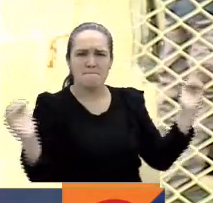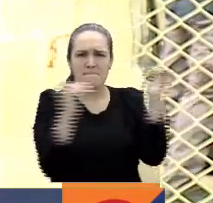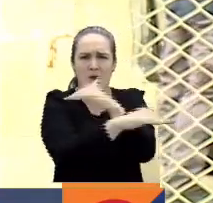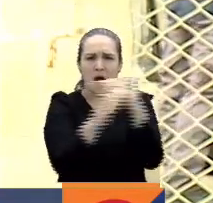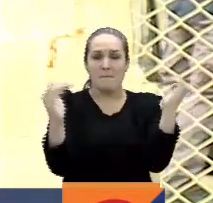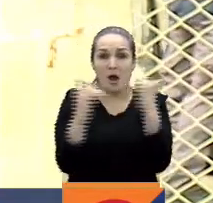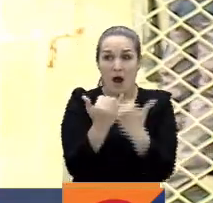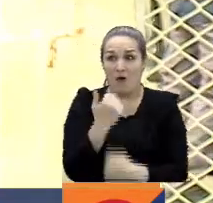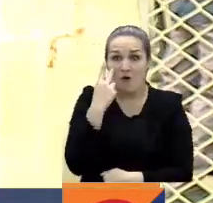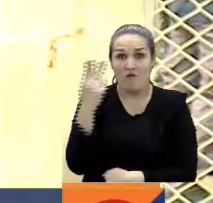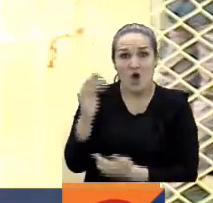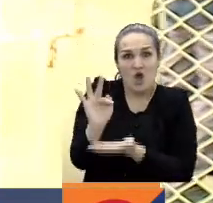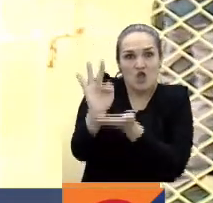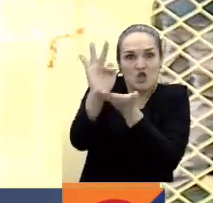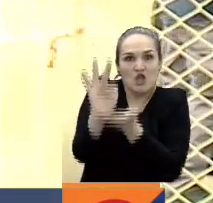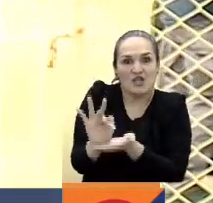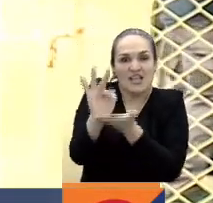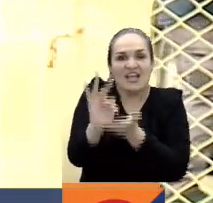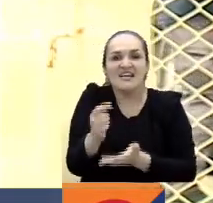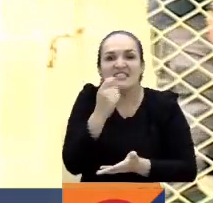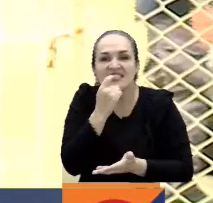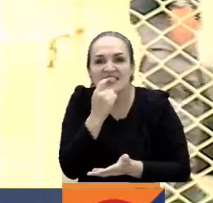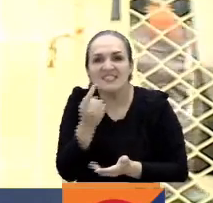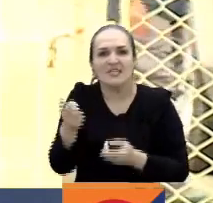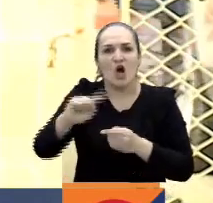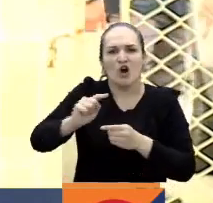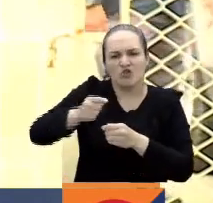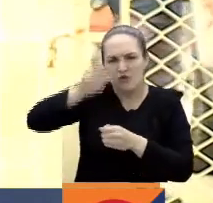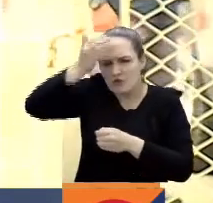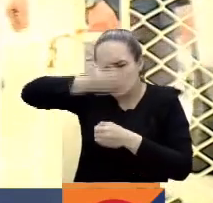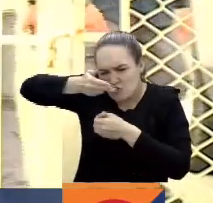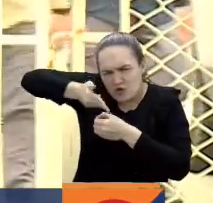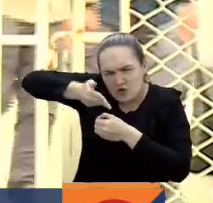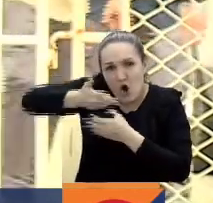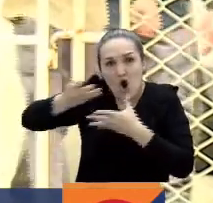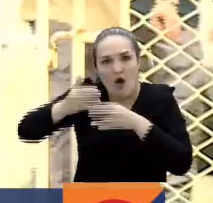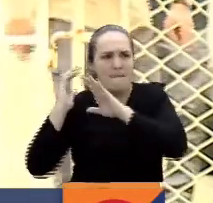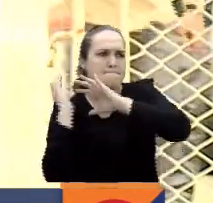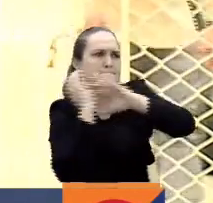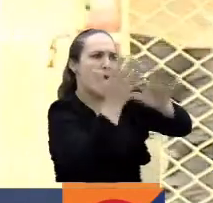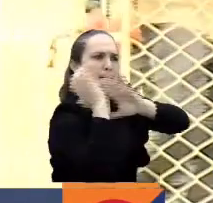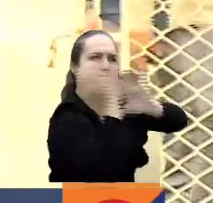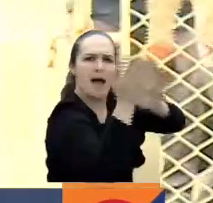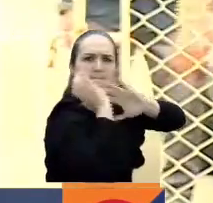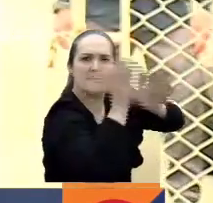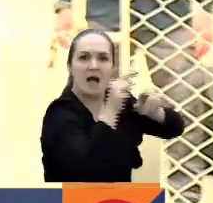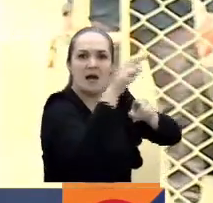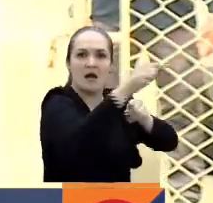cantidades de toneladas de aluminio y de acero, y por otro lado